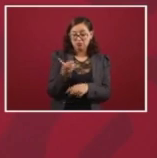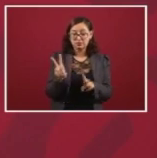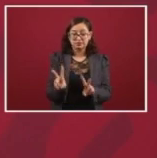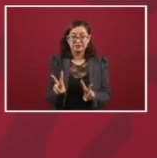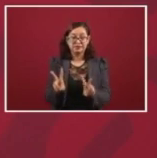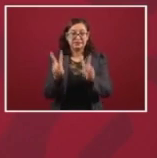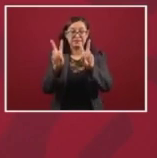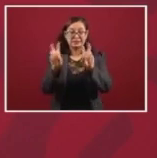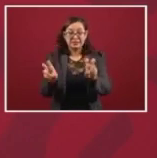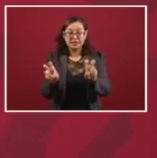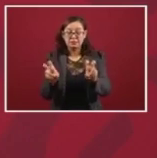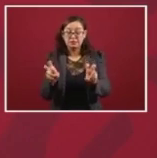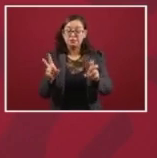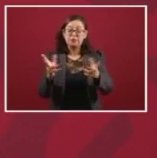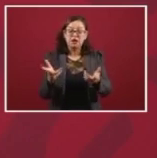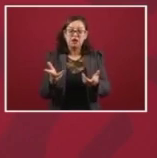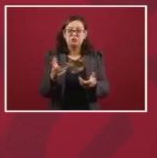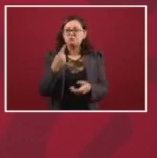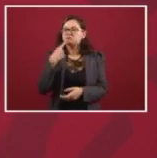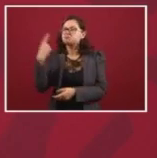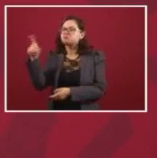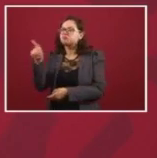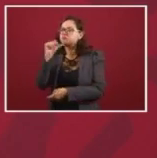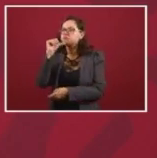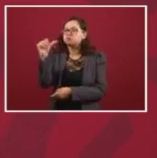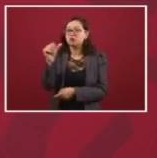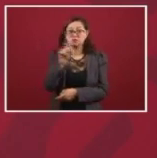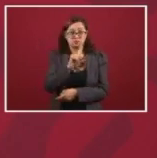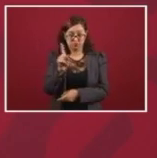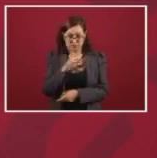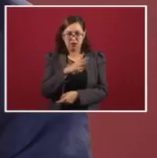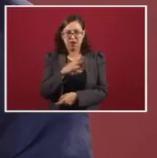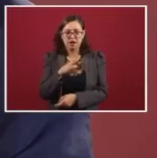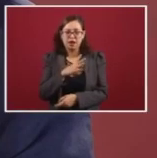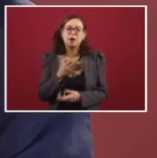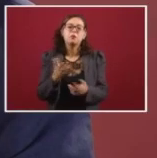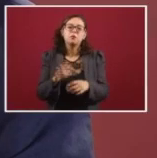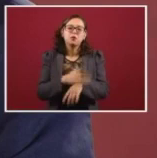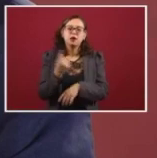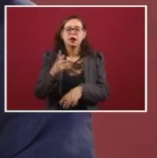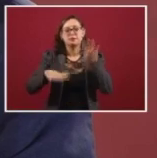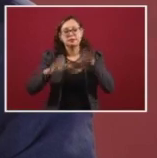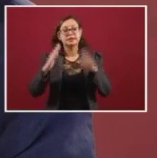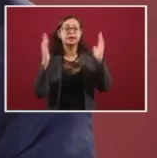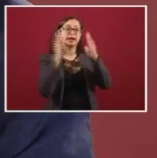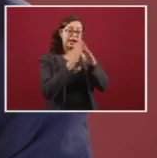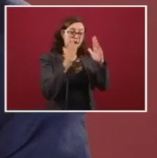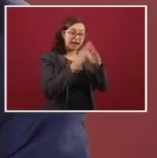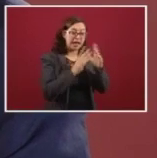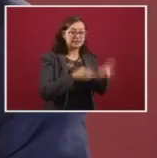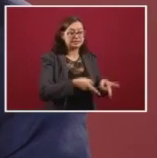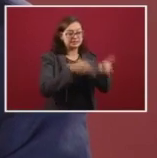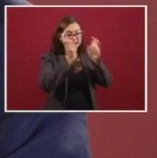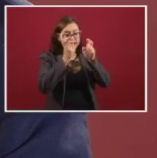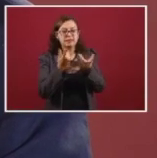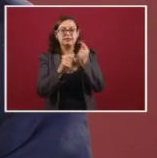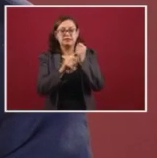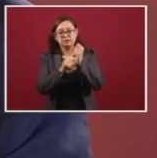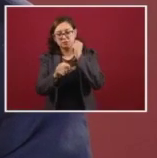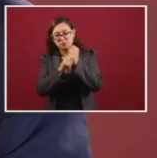El delito de robo a casa habitación, robo en transporte, secuestro,